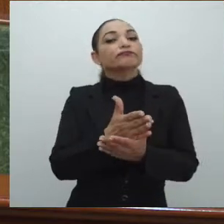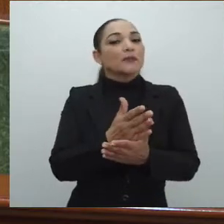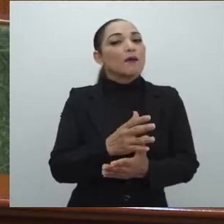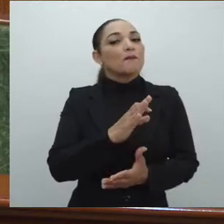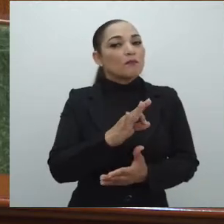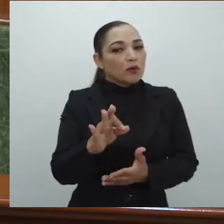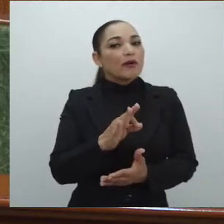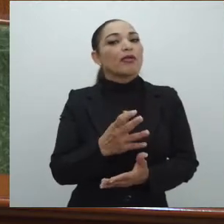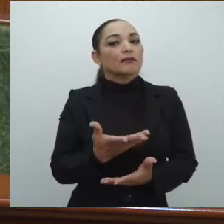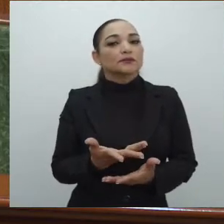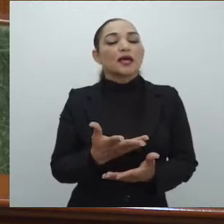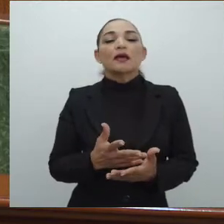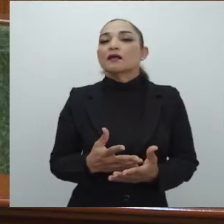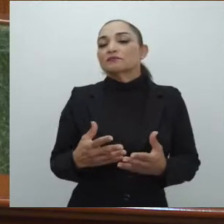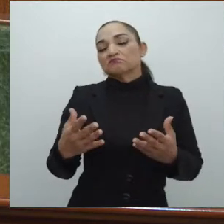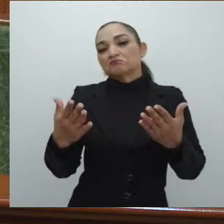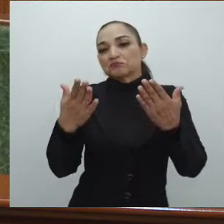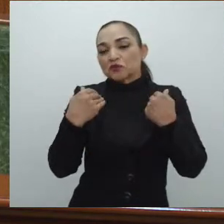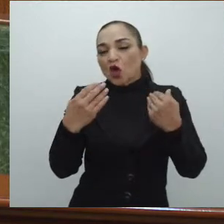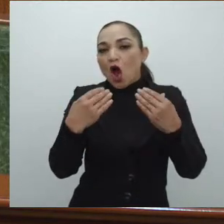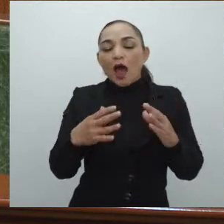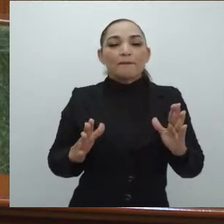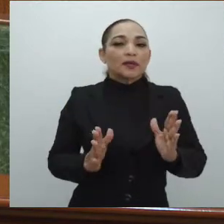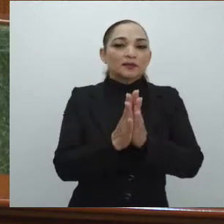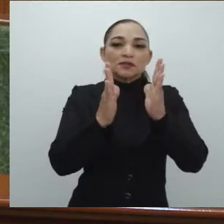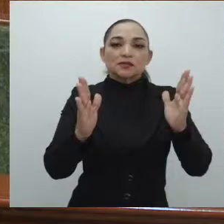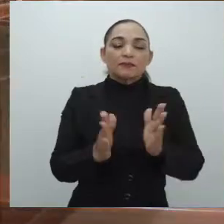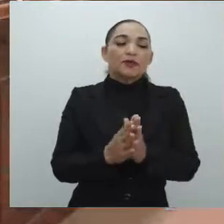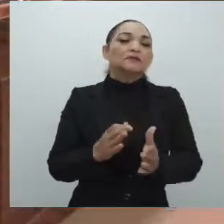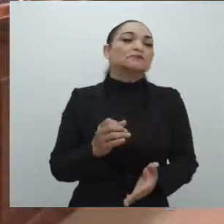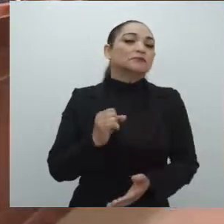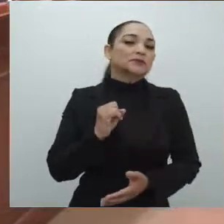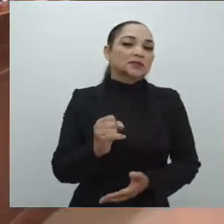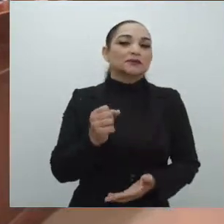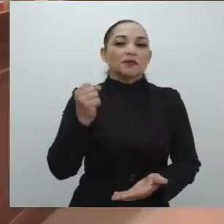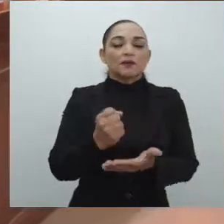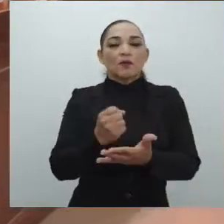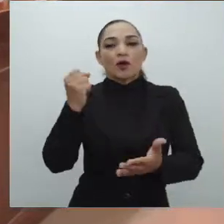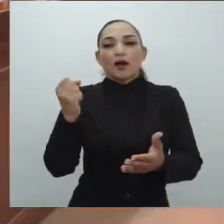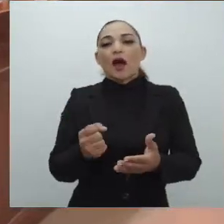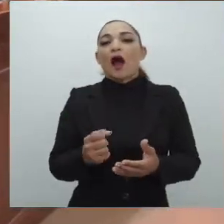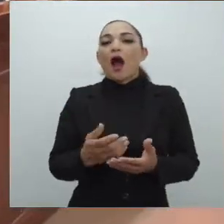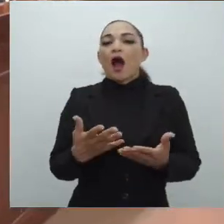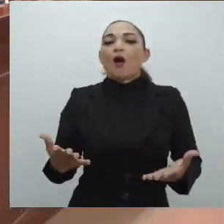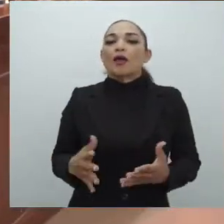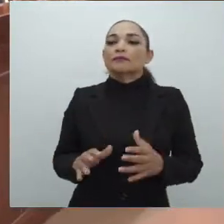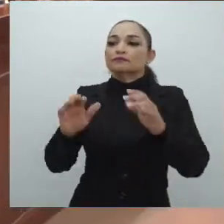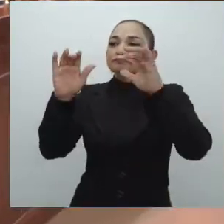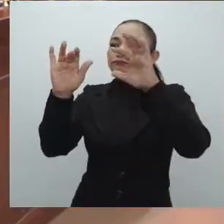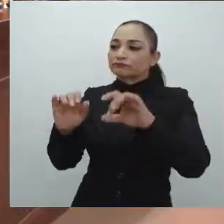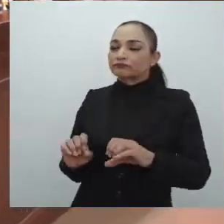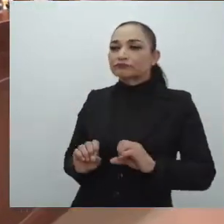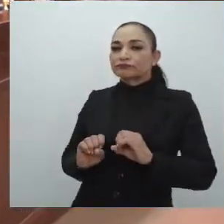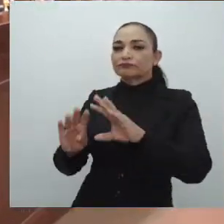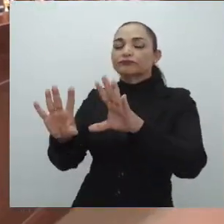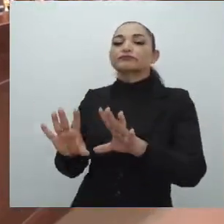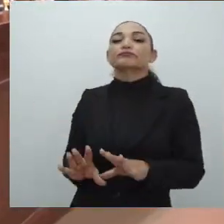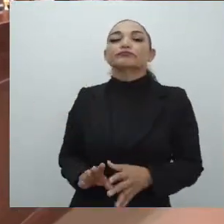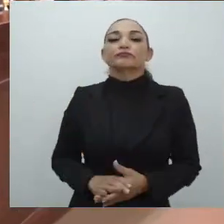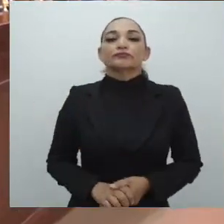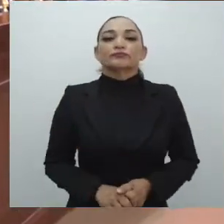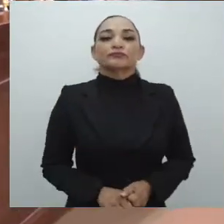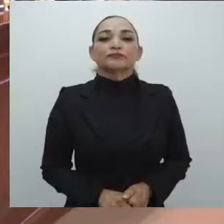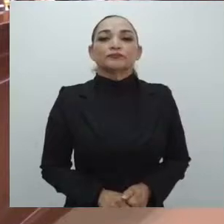No habiendo discusión en lo particular, se da por aprobado el dictamen. Expídase el decreto correspondiente.